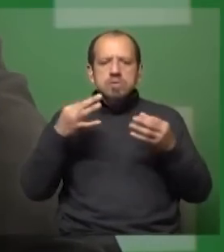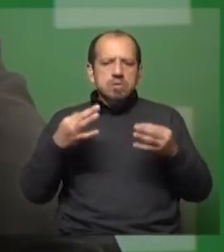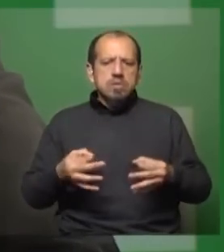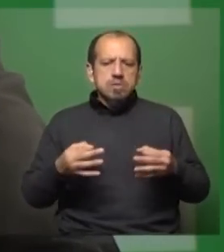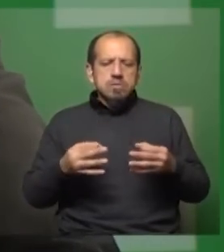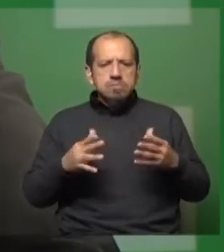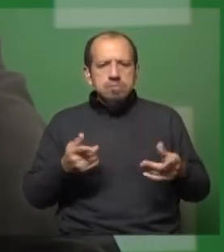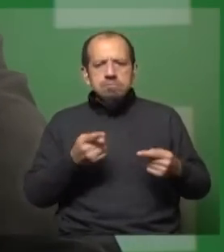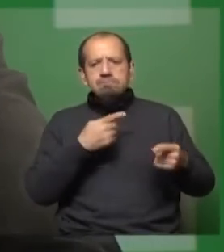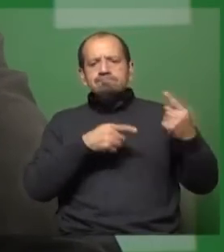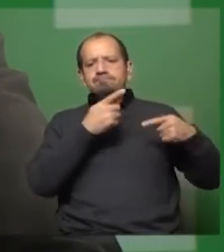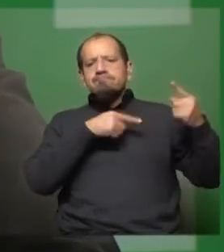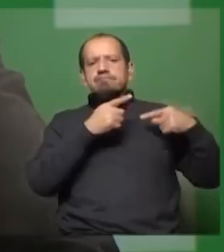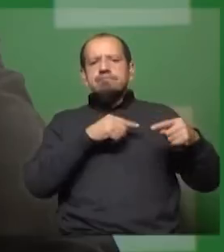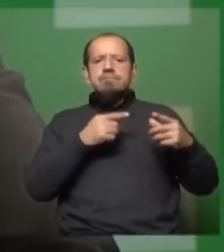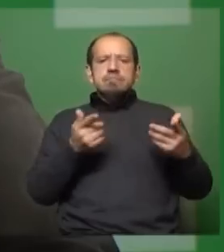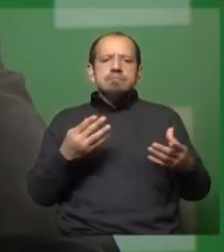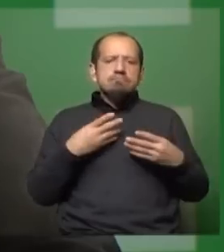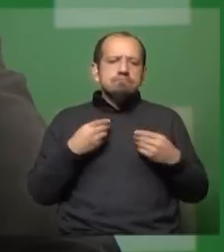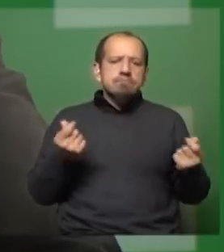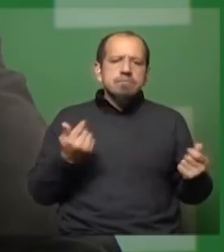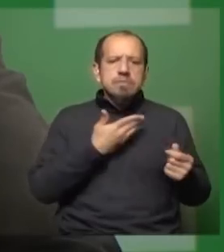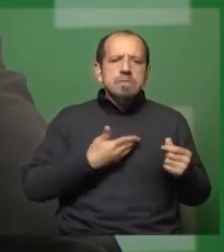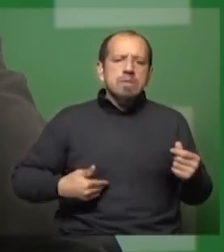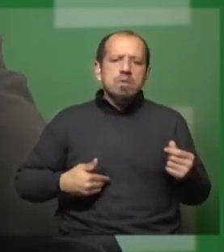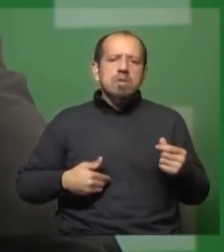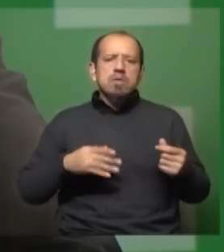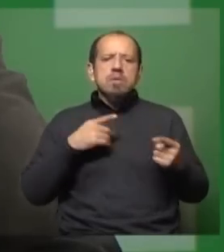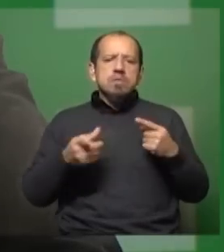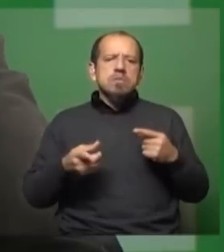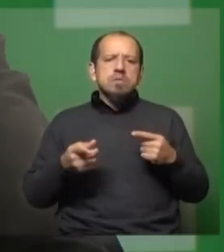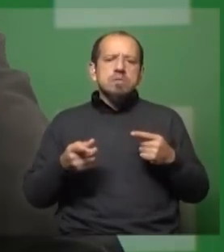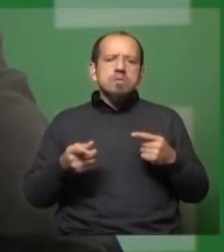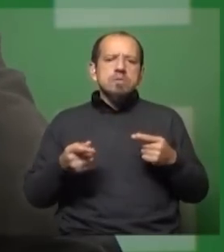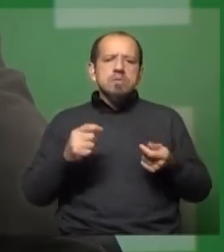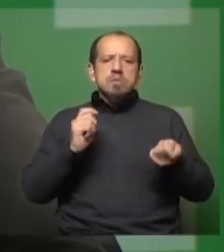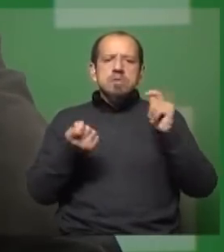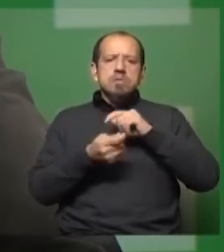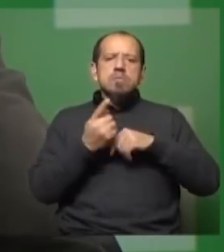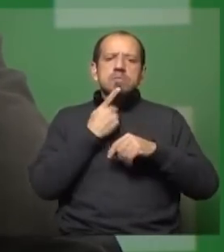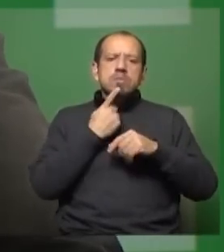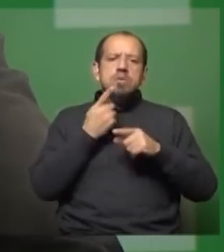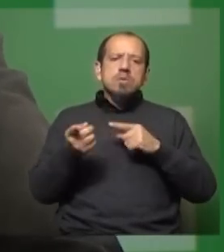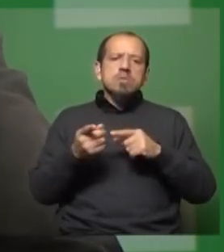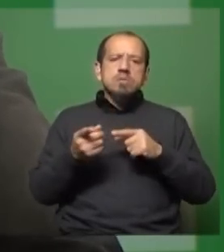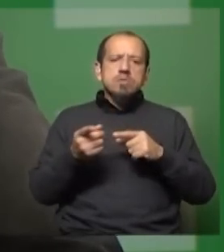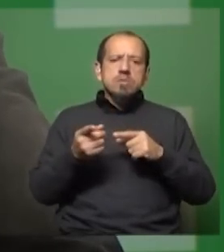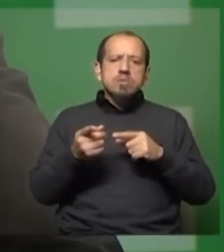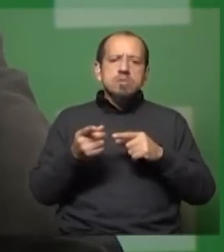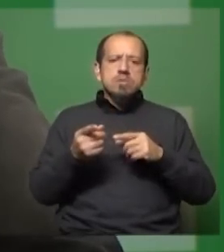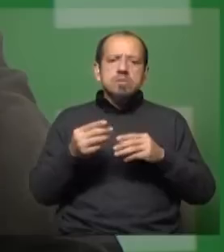fue un retroceso no veníamos sintiendo que el gobierno uruguayo había registrado el cambio político en la región que entendía que